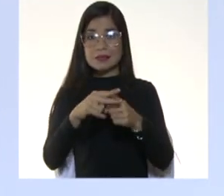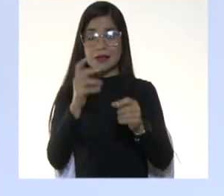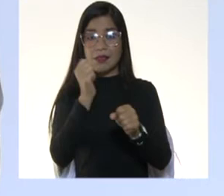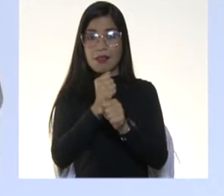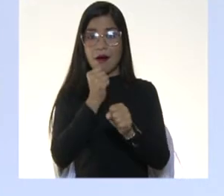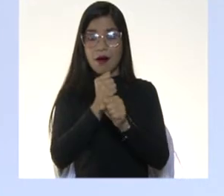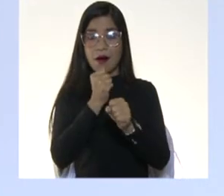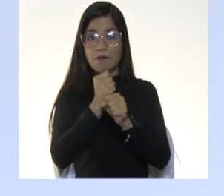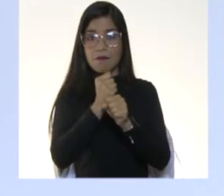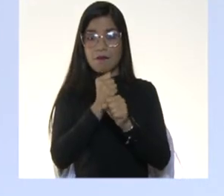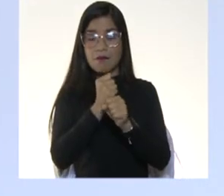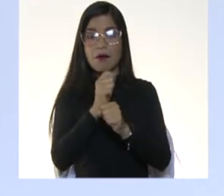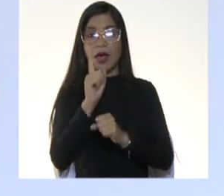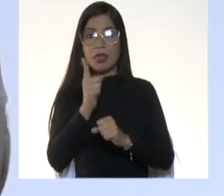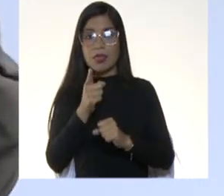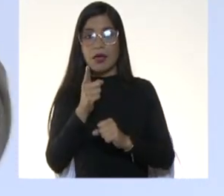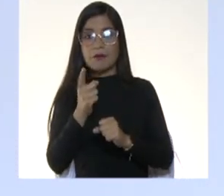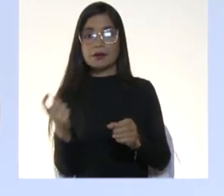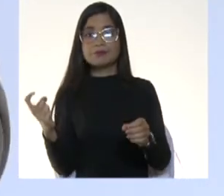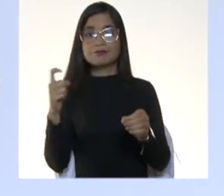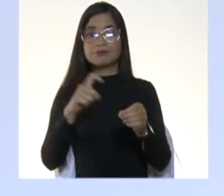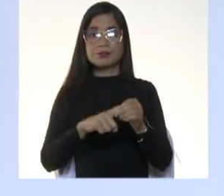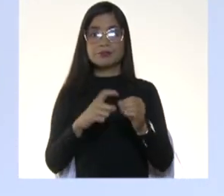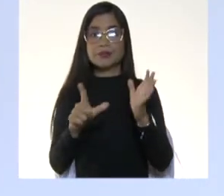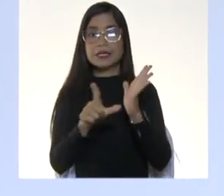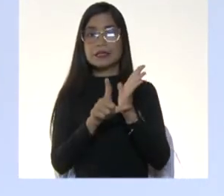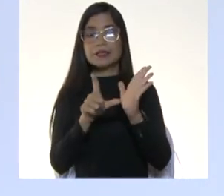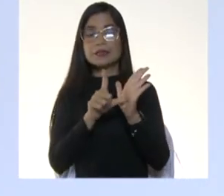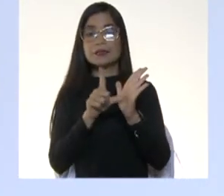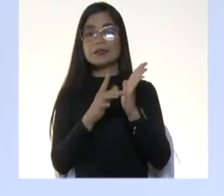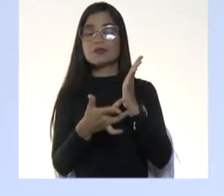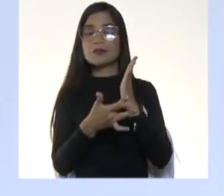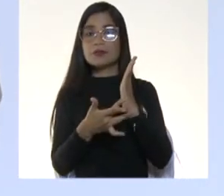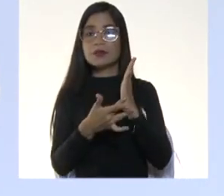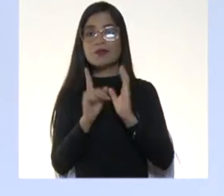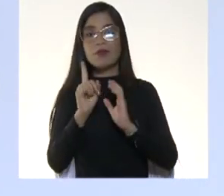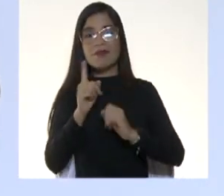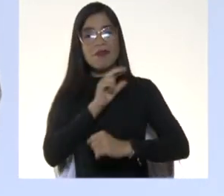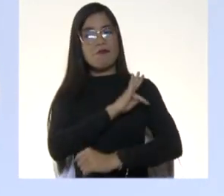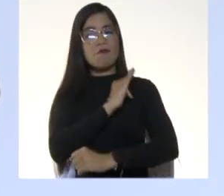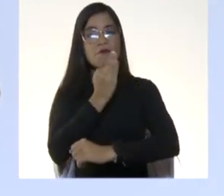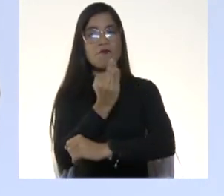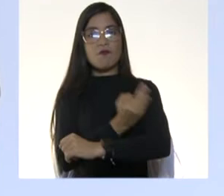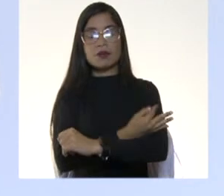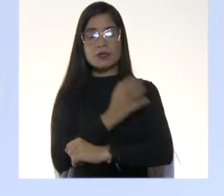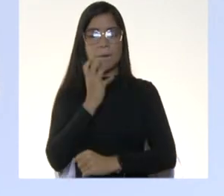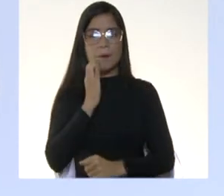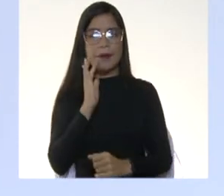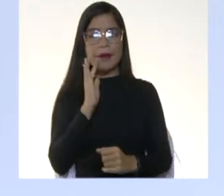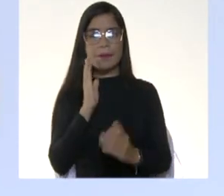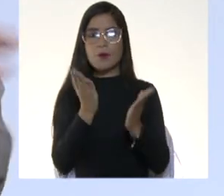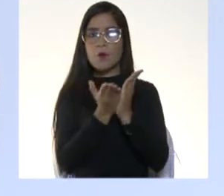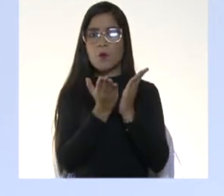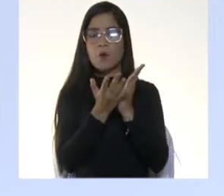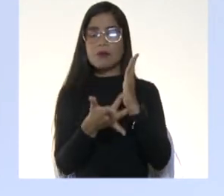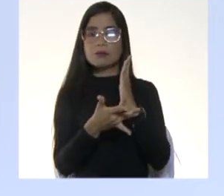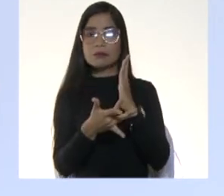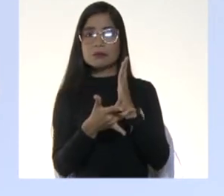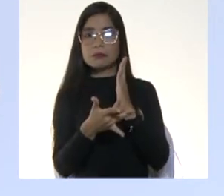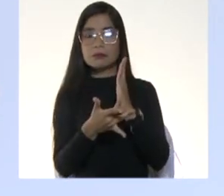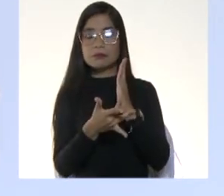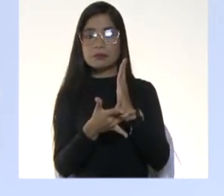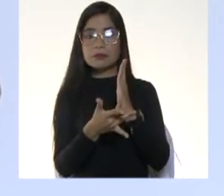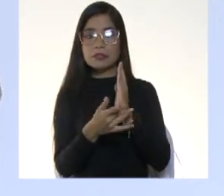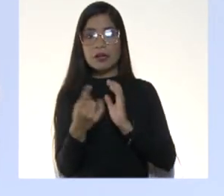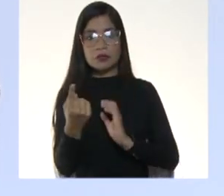técnica que está cerca de un media general, de una primaria, debe fortalecer esos elementos productivos. No puede haber una escuela técnica supeditada solamente a la escuela